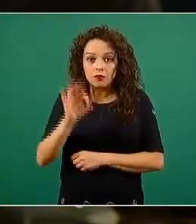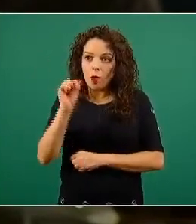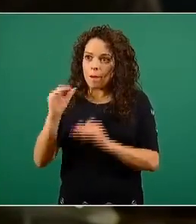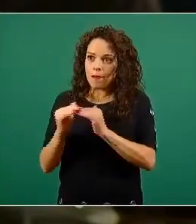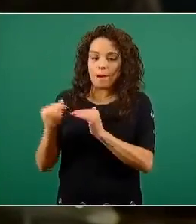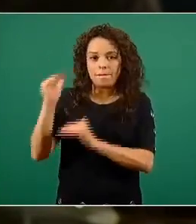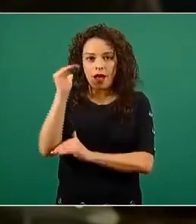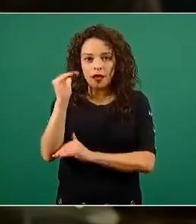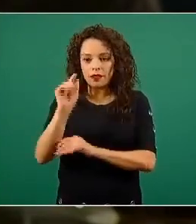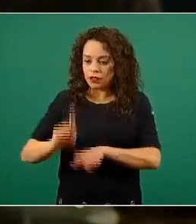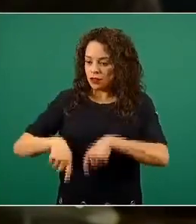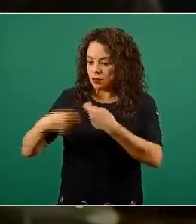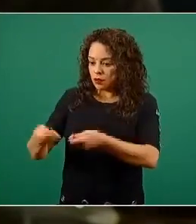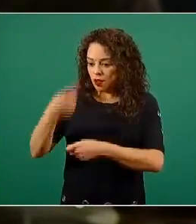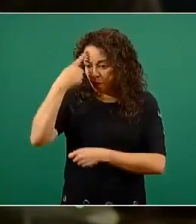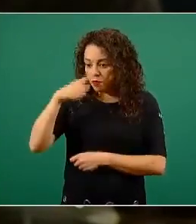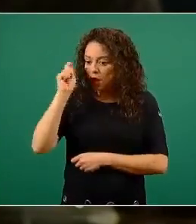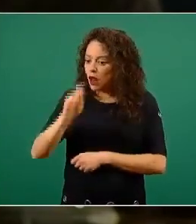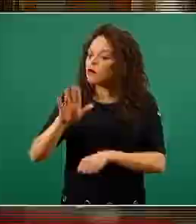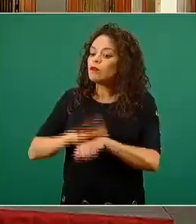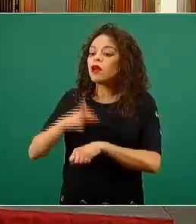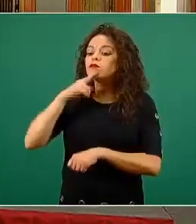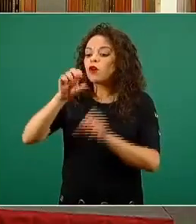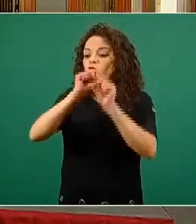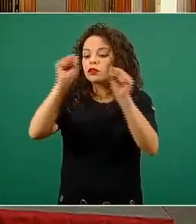PIB destinado a mejorar el sistema de salud?